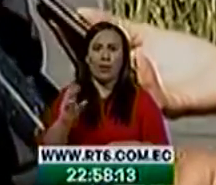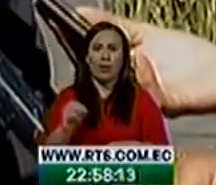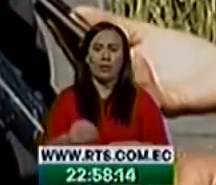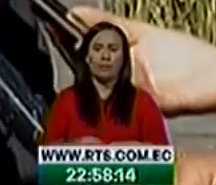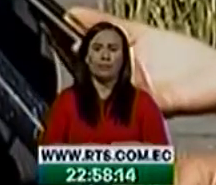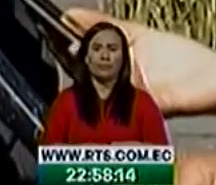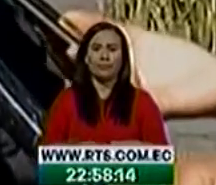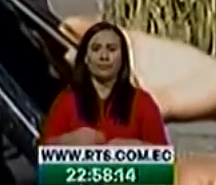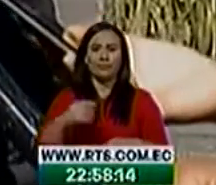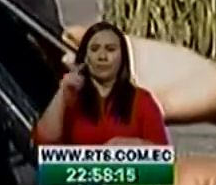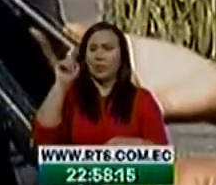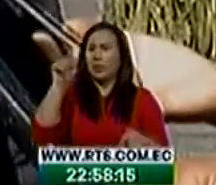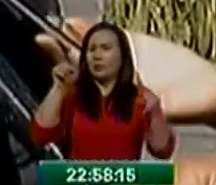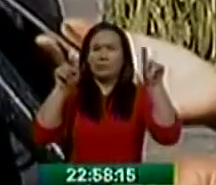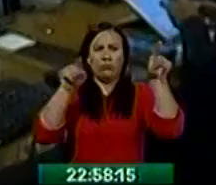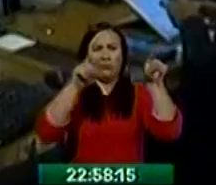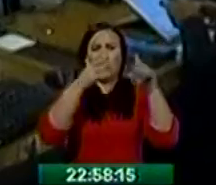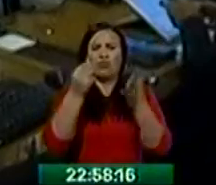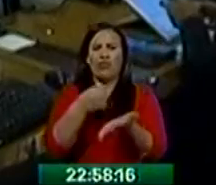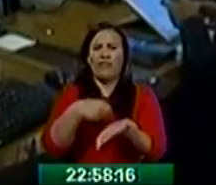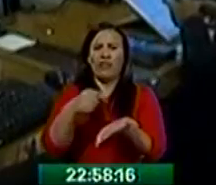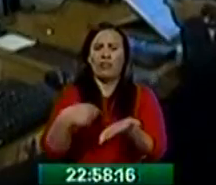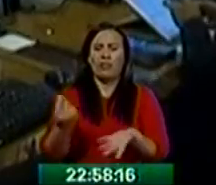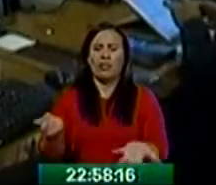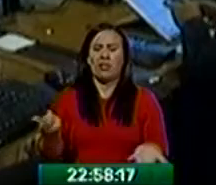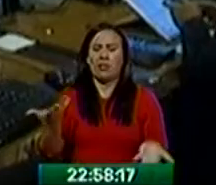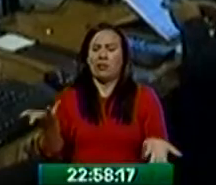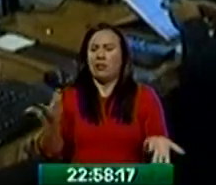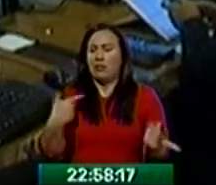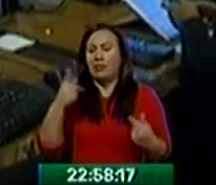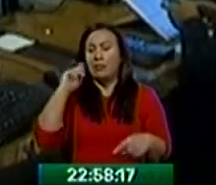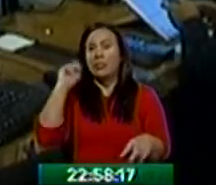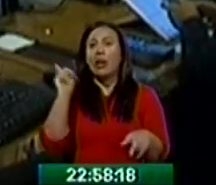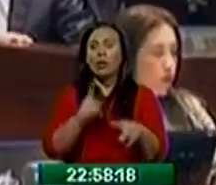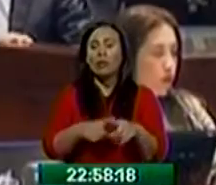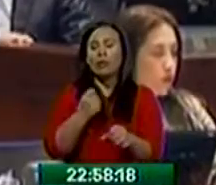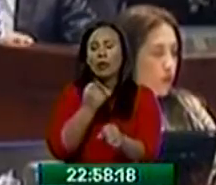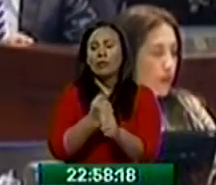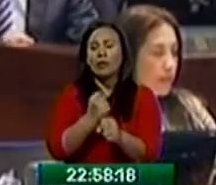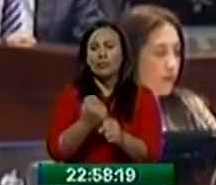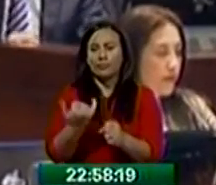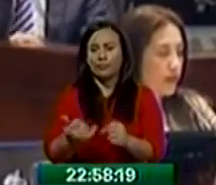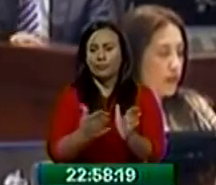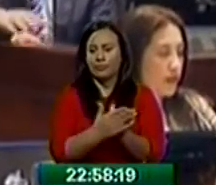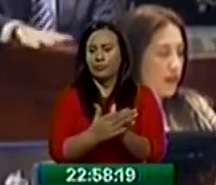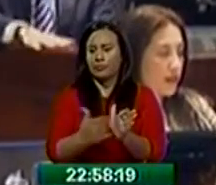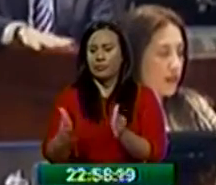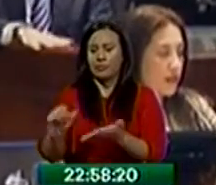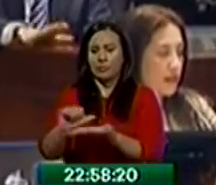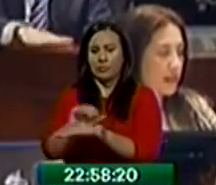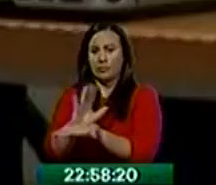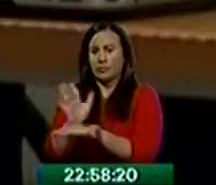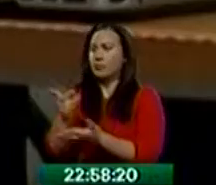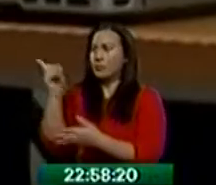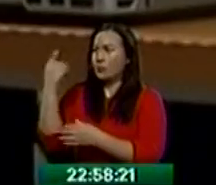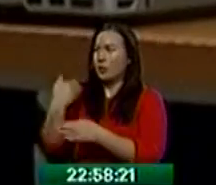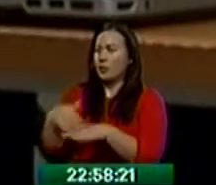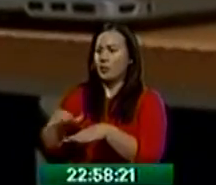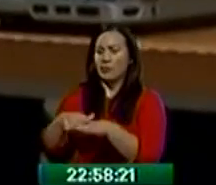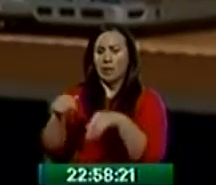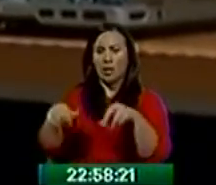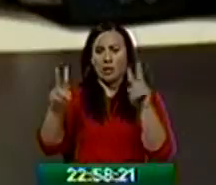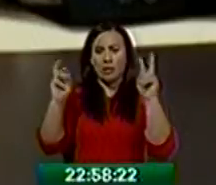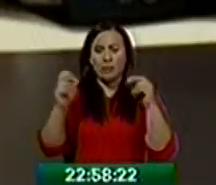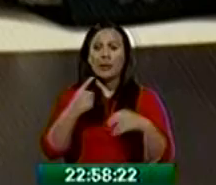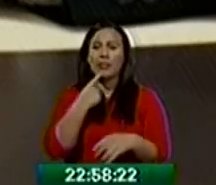en los listados, en las firmas de los listados. Sin embargo, dicen estar de acuerdo con el trabajo que se viene realizando en la Asamblea Nacional en torno a este caso,